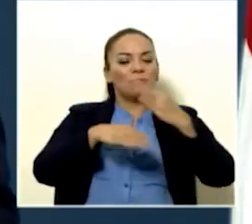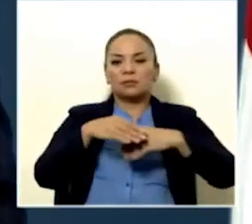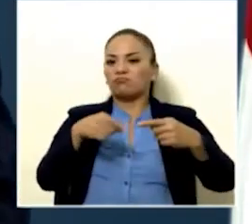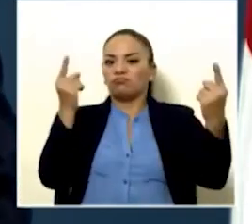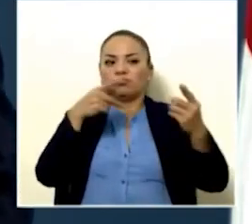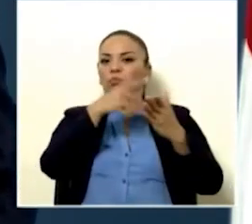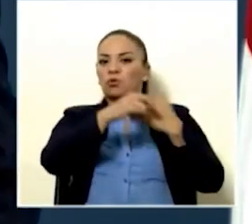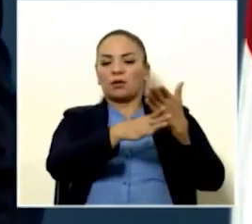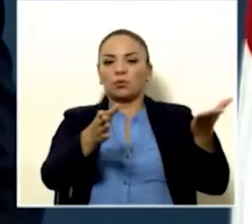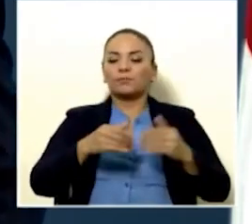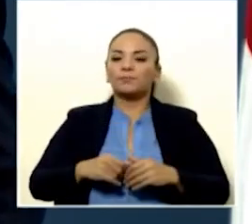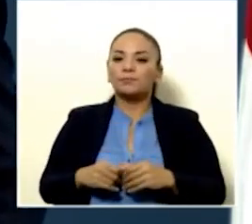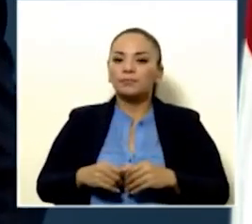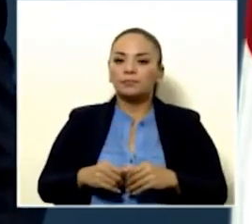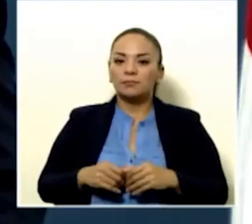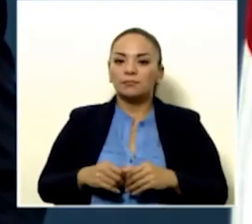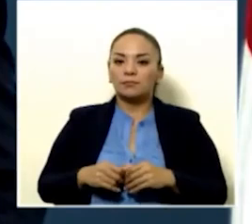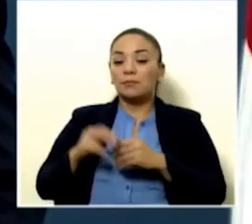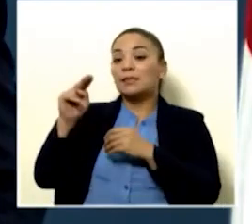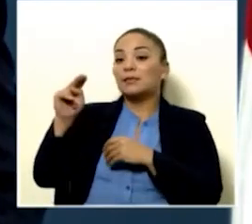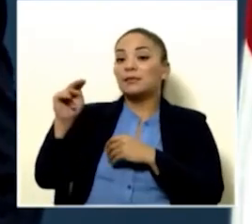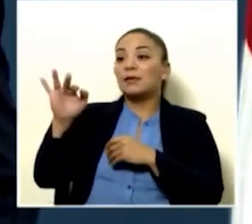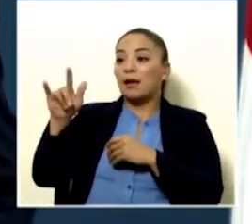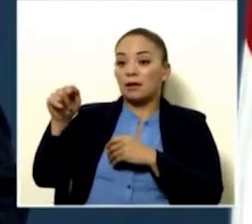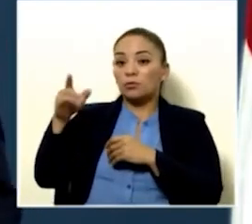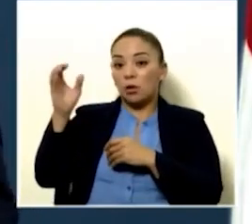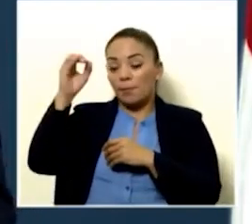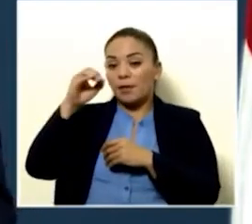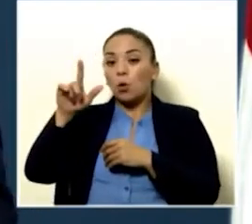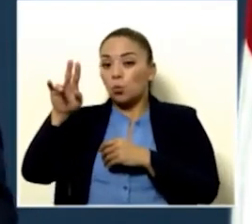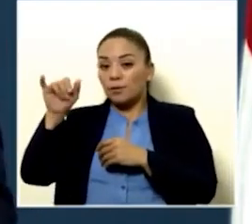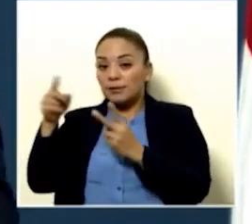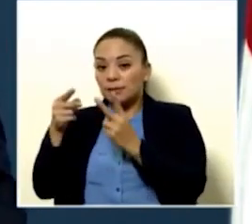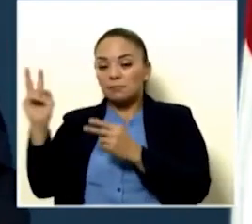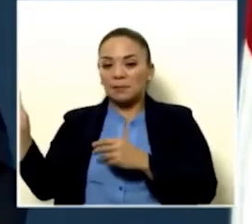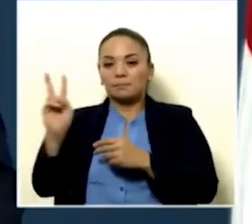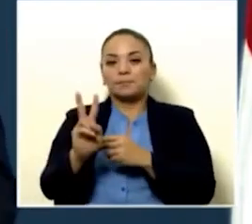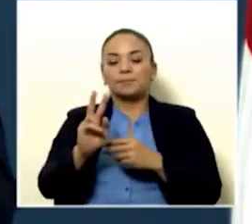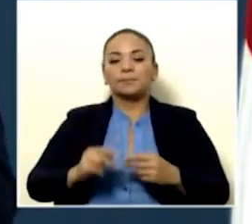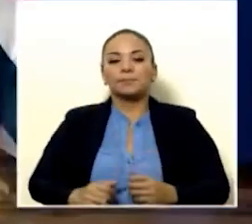proyecto. Doña Natalia, ¿usted quiere opinar o don Luis? Sí, que vengan los dos.